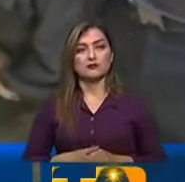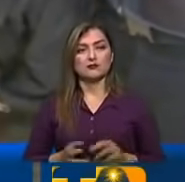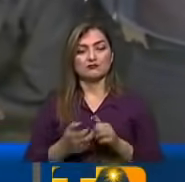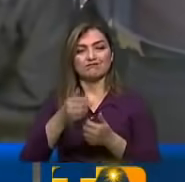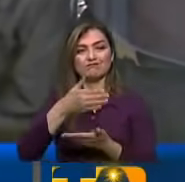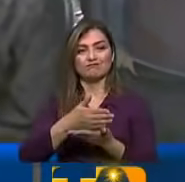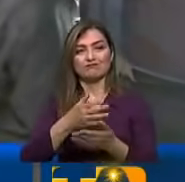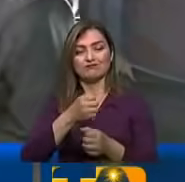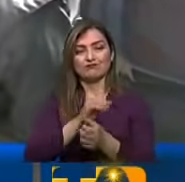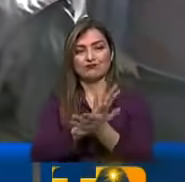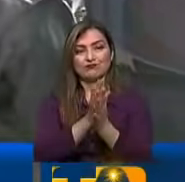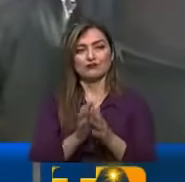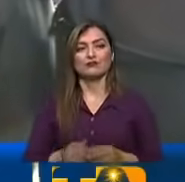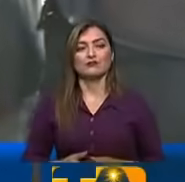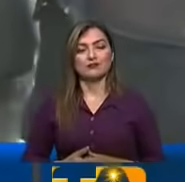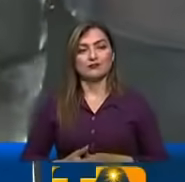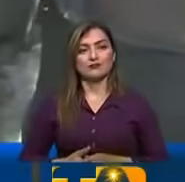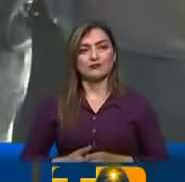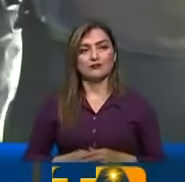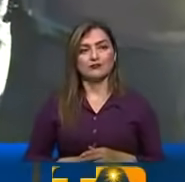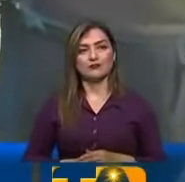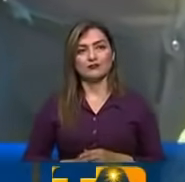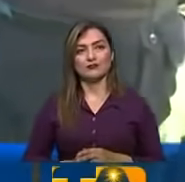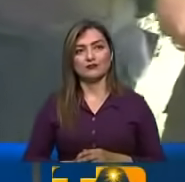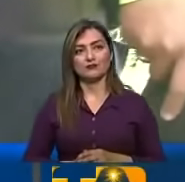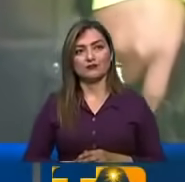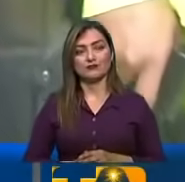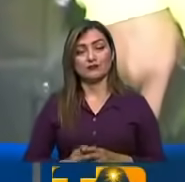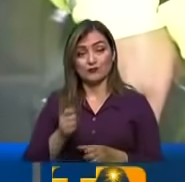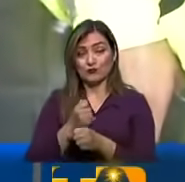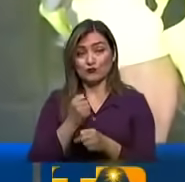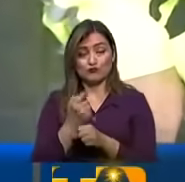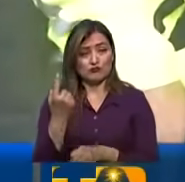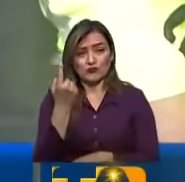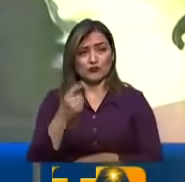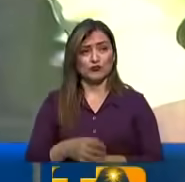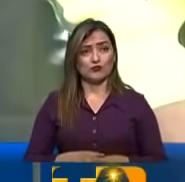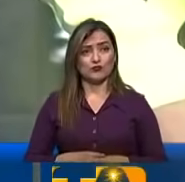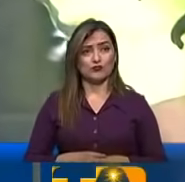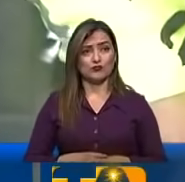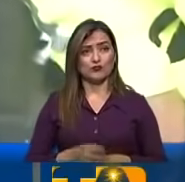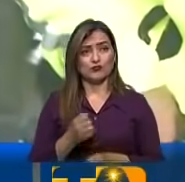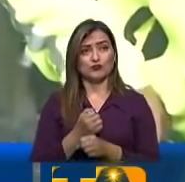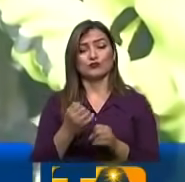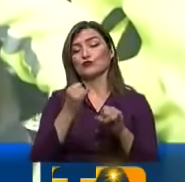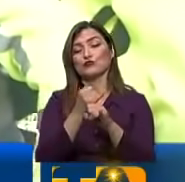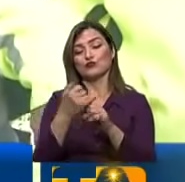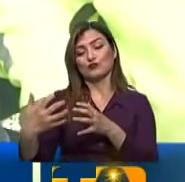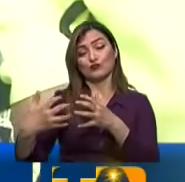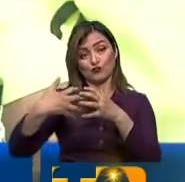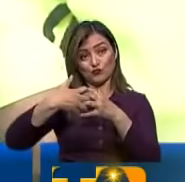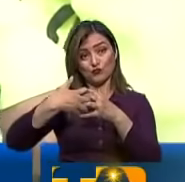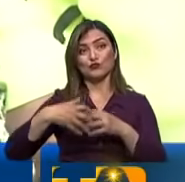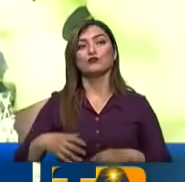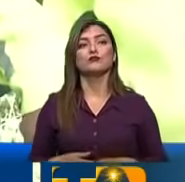está generando inseguridad en la ciudadanía. Patricio, pero ustedes no están trabajando solo, ¿no? Es un tema interinstitucional. Así es,